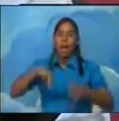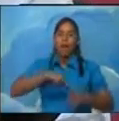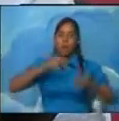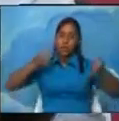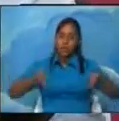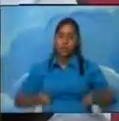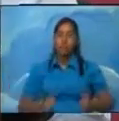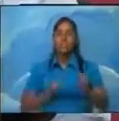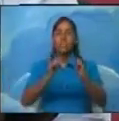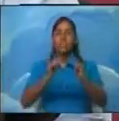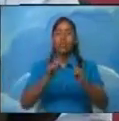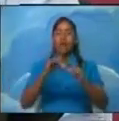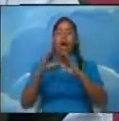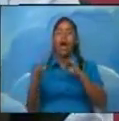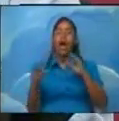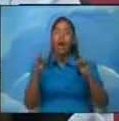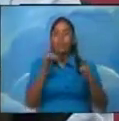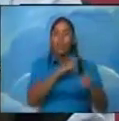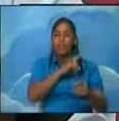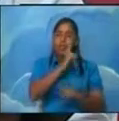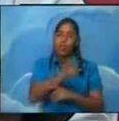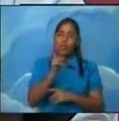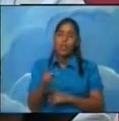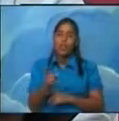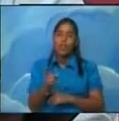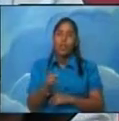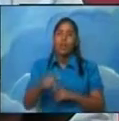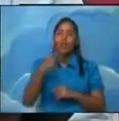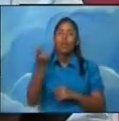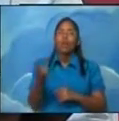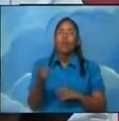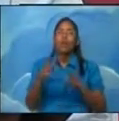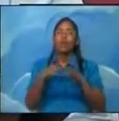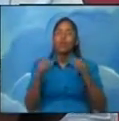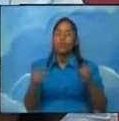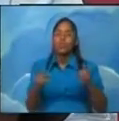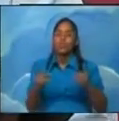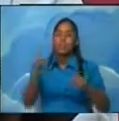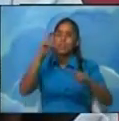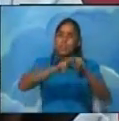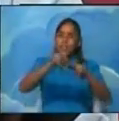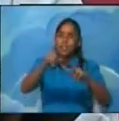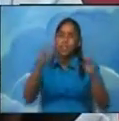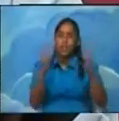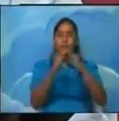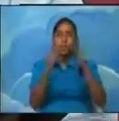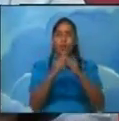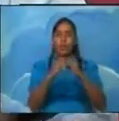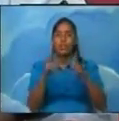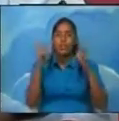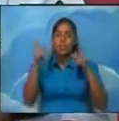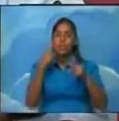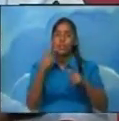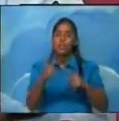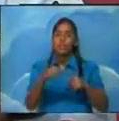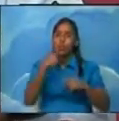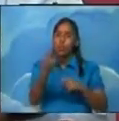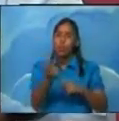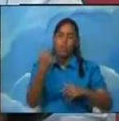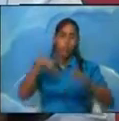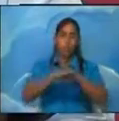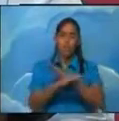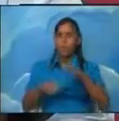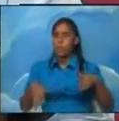hijos, hablando de ella, cuando te sientes en tu casa, escuchen bien, cuando andes por